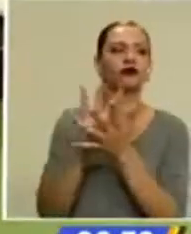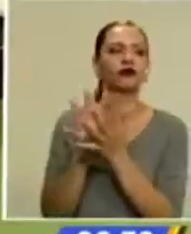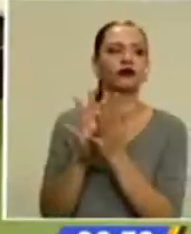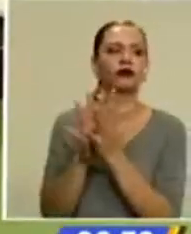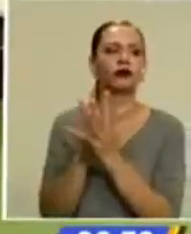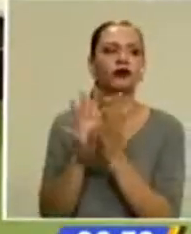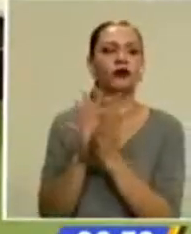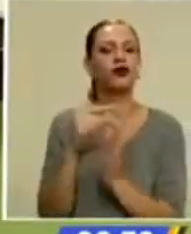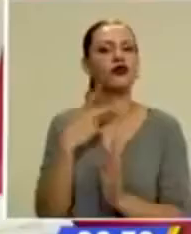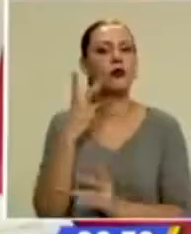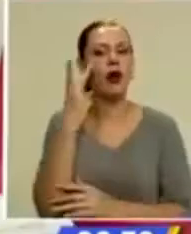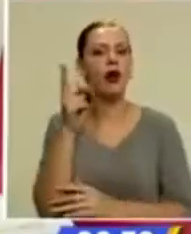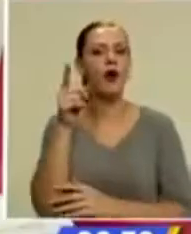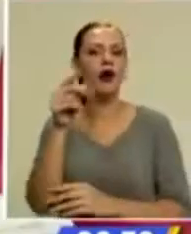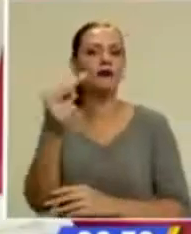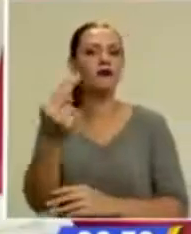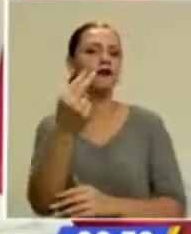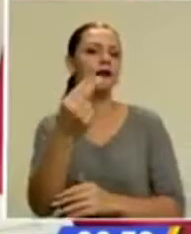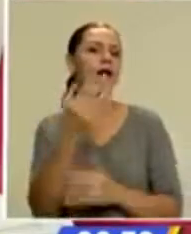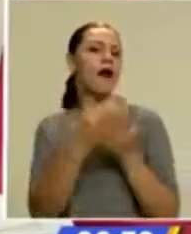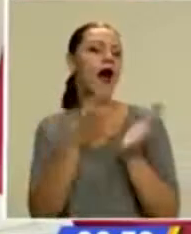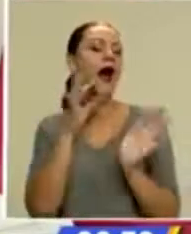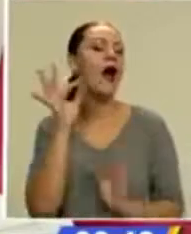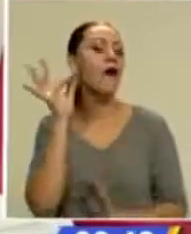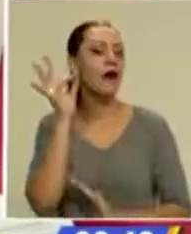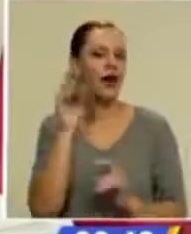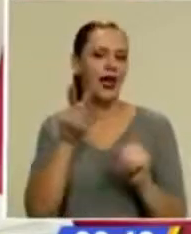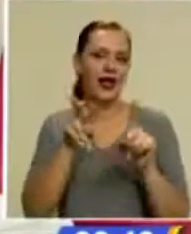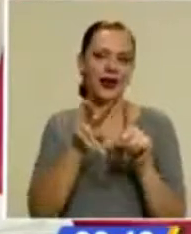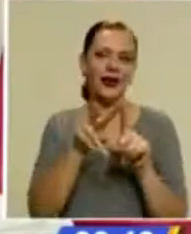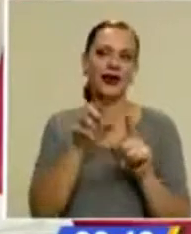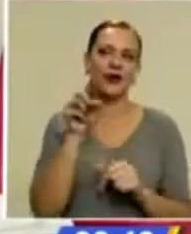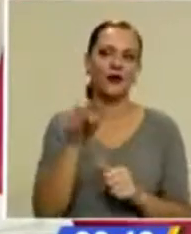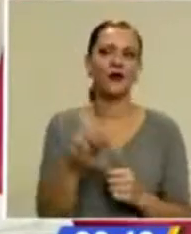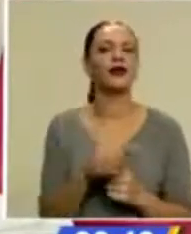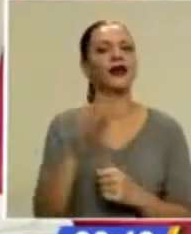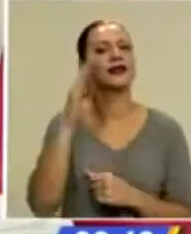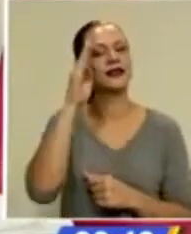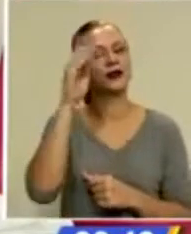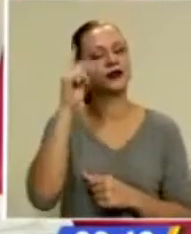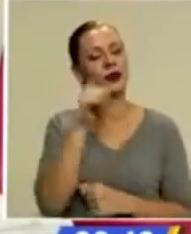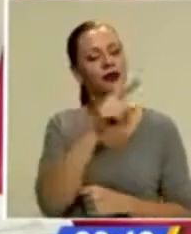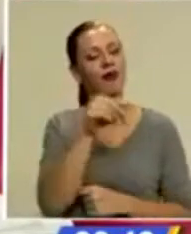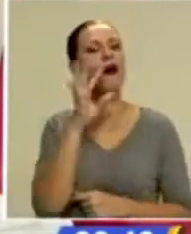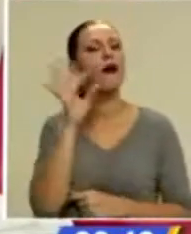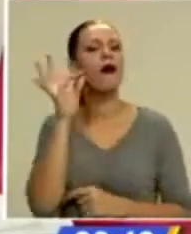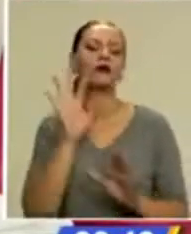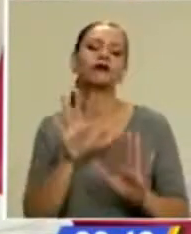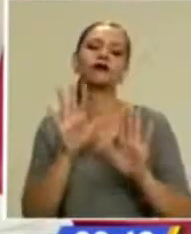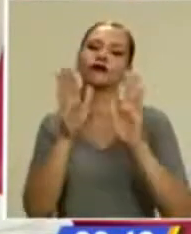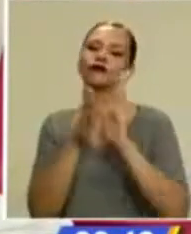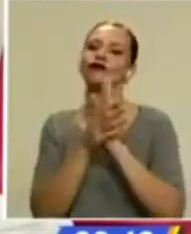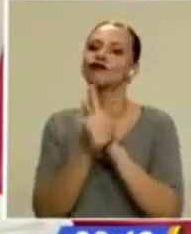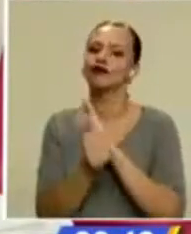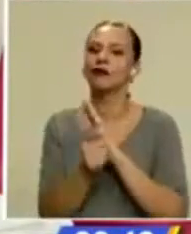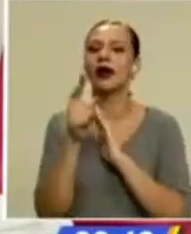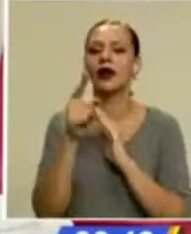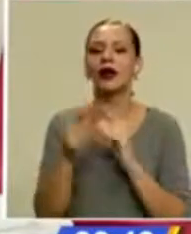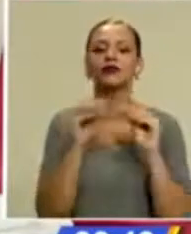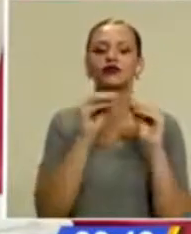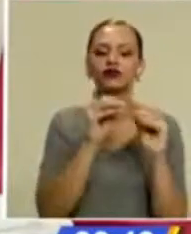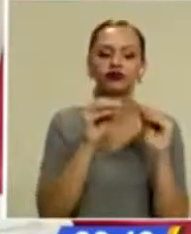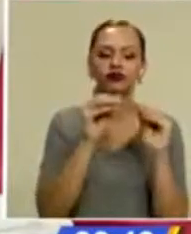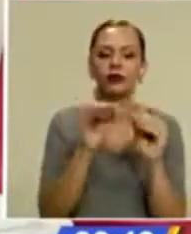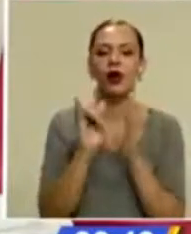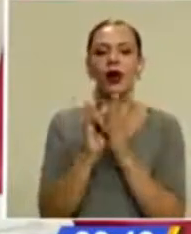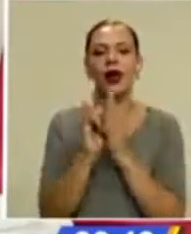me imagino que ahí deben estar viéndonos algunas abuelitas en Nicoya. Saludos para ellas, que son súper artistas y que han ido